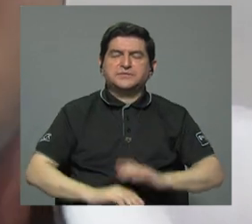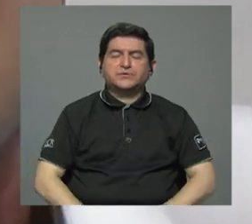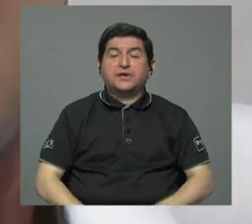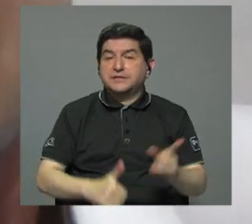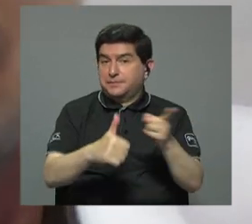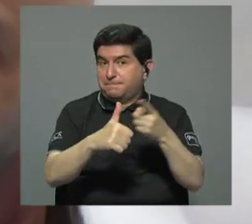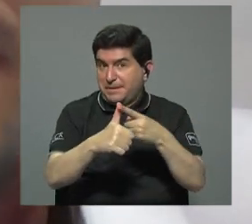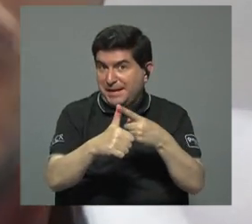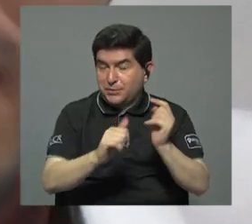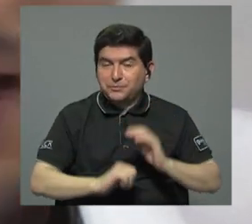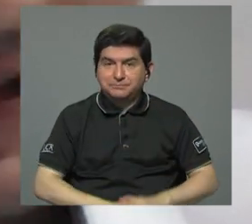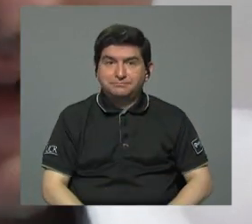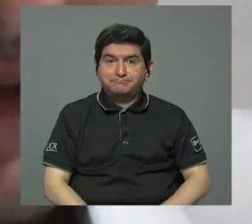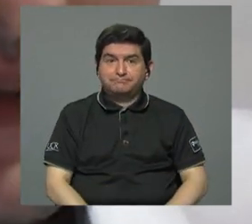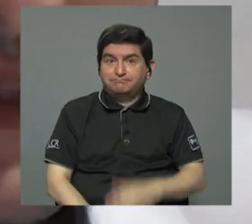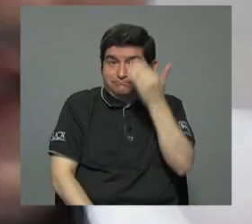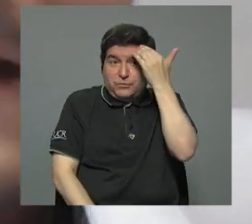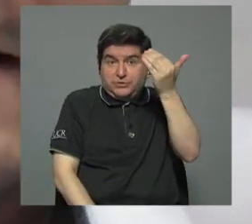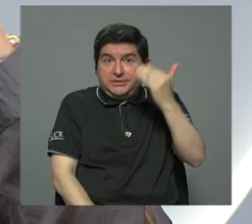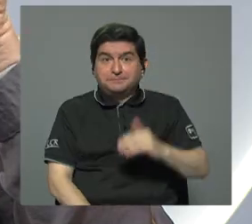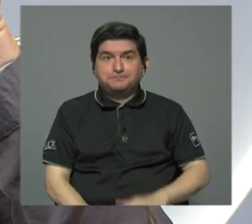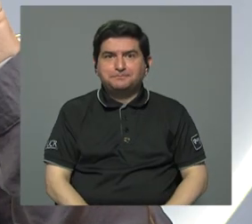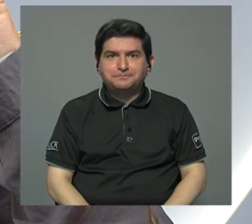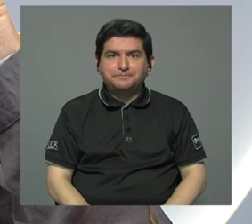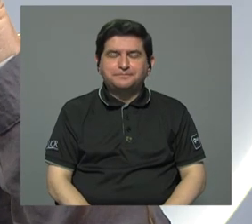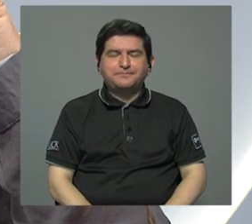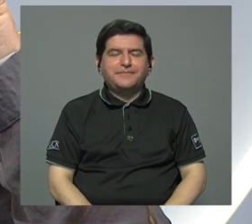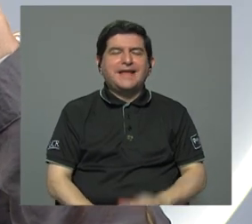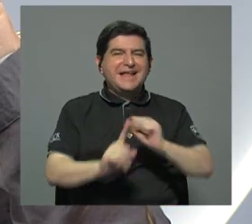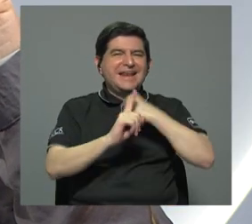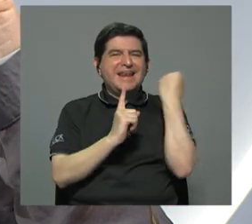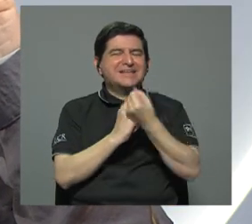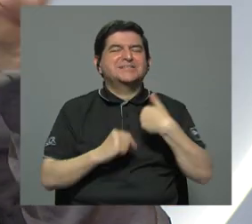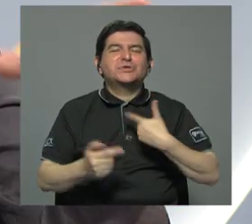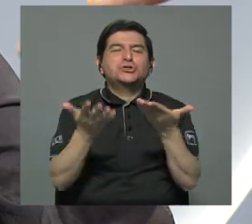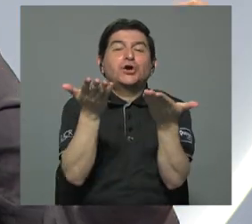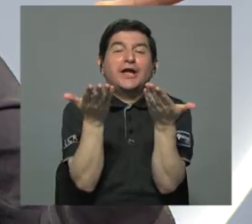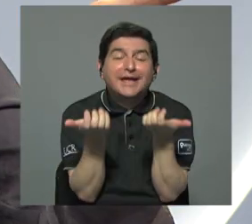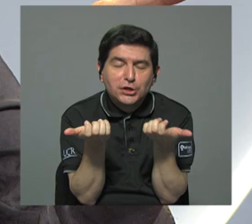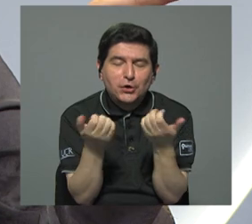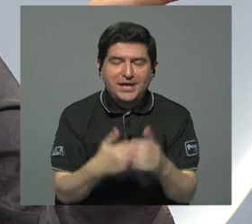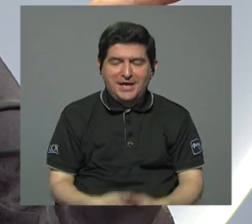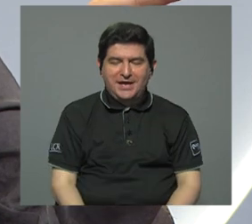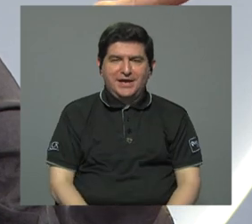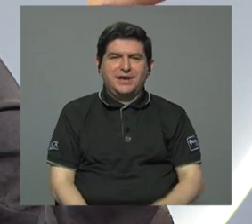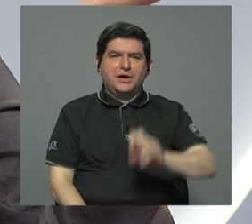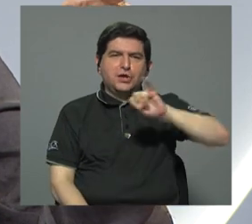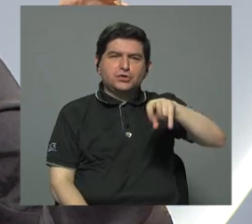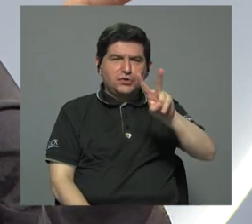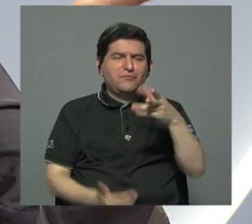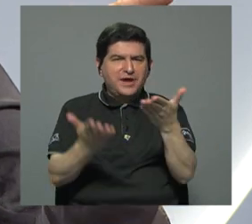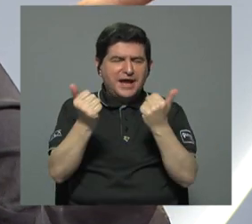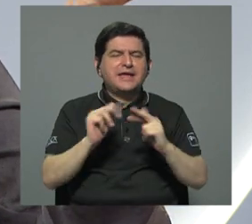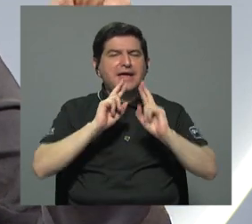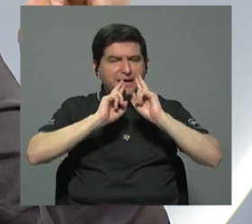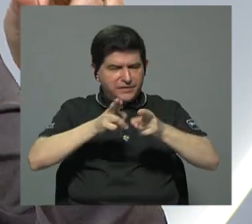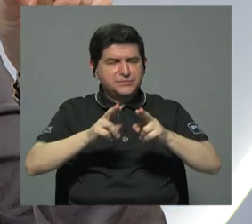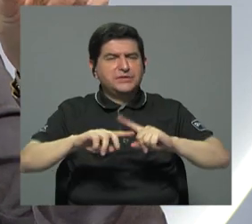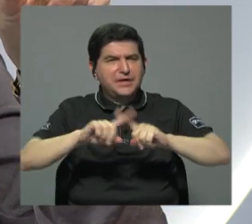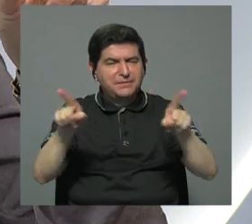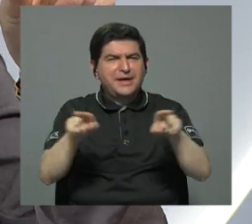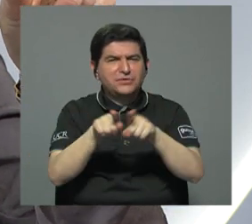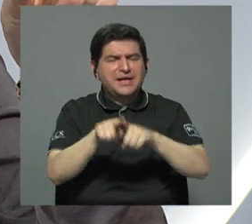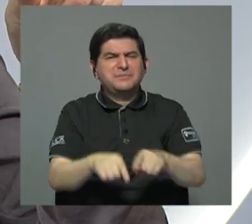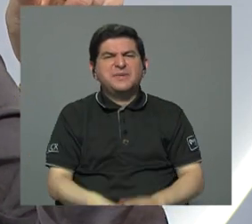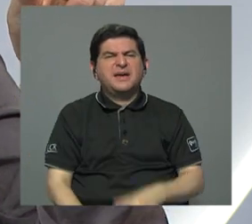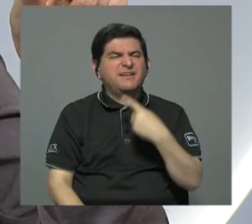inicialmente. No sé si... Uh-huh. El punto aquí es que yo quisiera... Bueno, sí, don John Vega, yo me imagino que usted quiere replicar. Vamos a